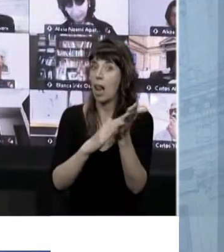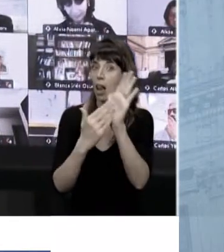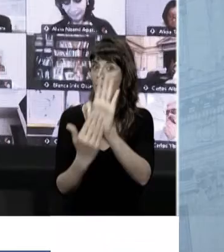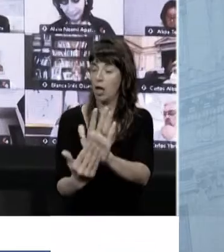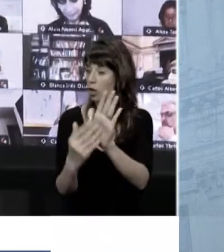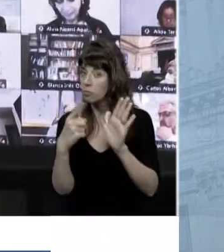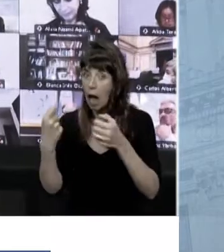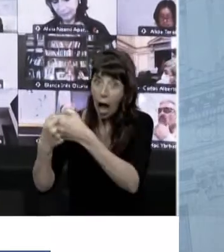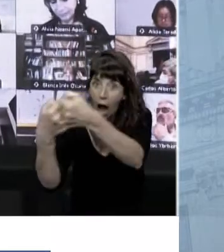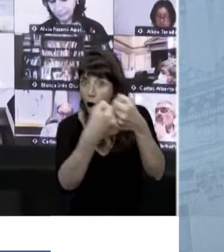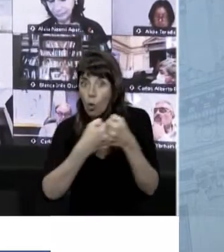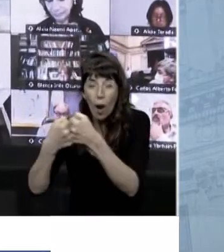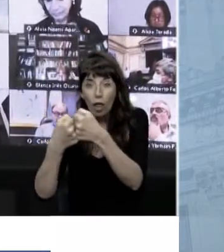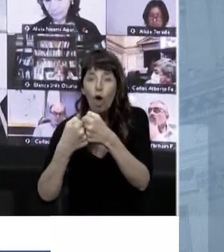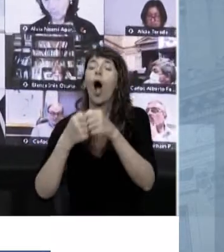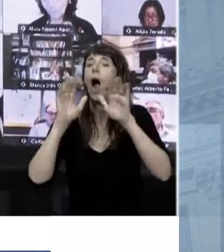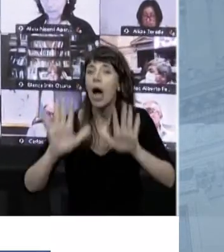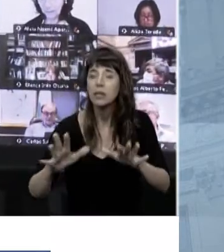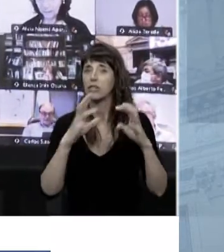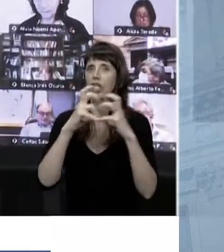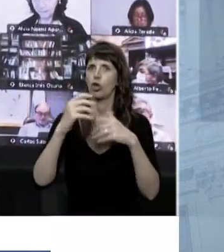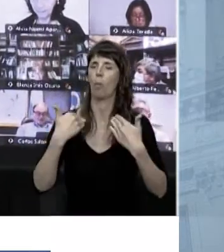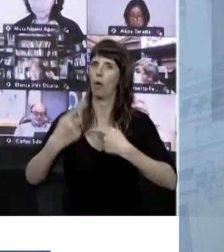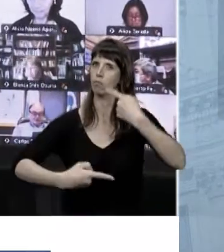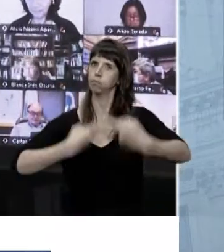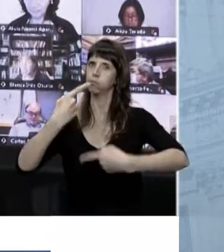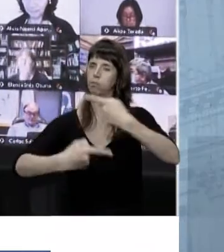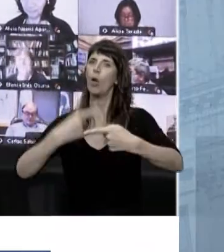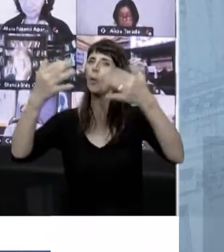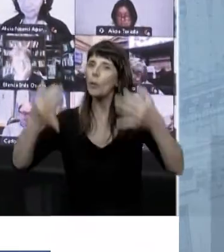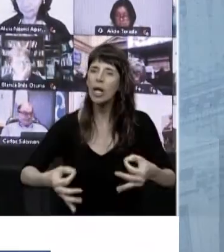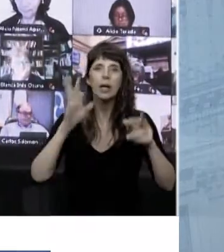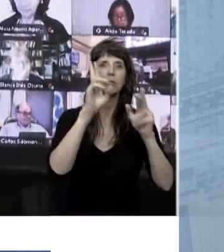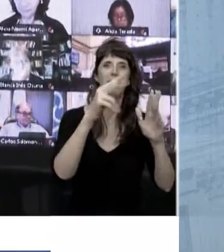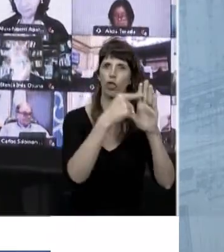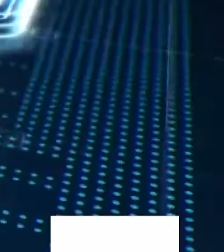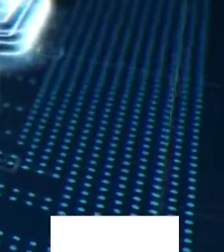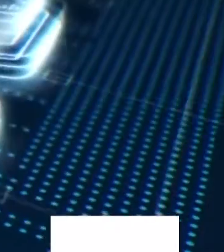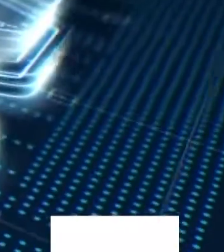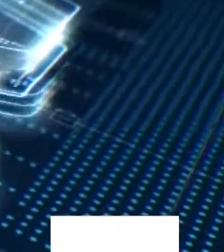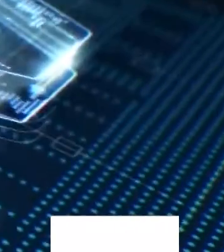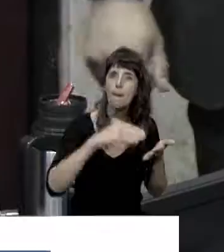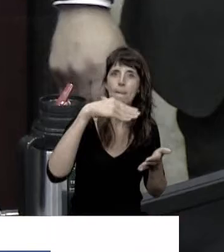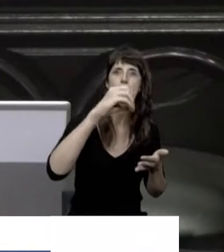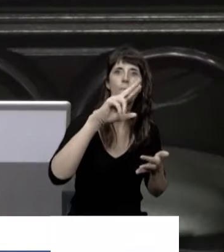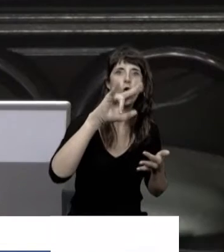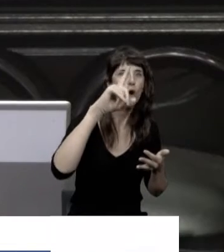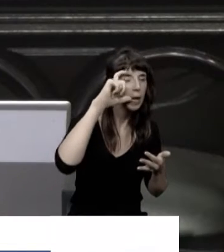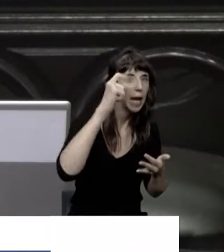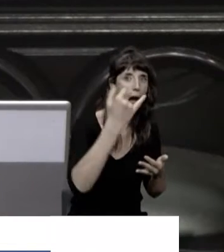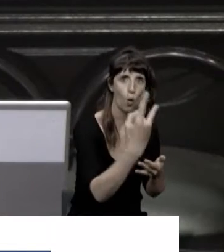todos de acuerdo y esta sesión transcurra en tiempo y forma reglamentaria. Gracias, presidente.